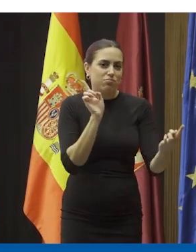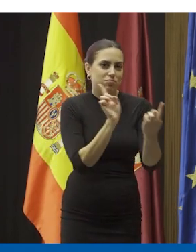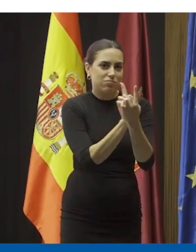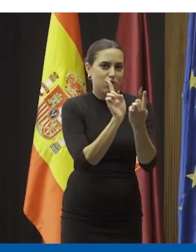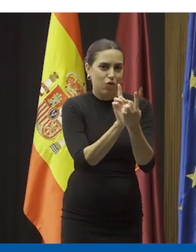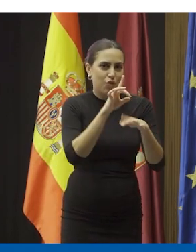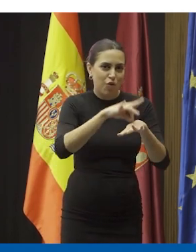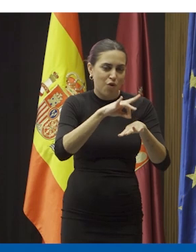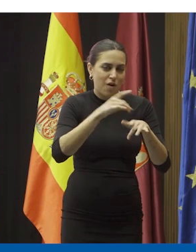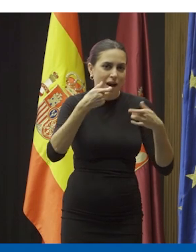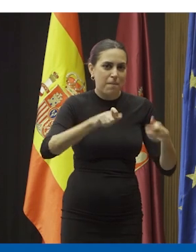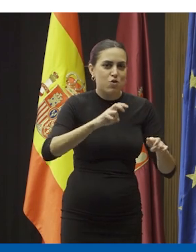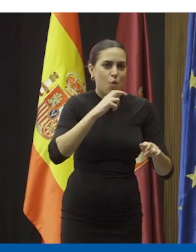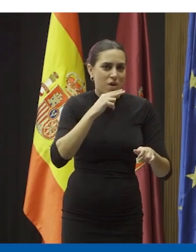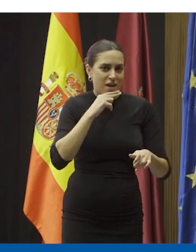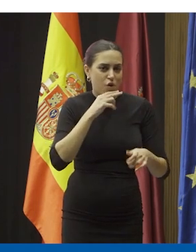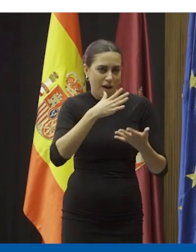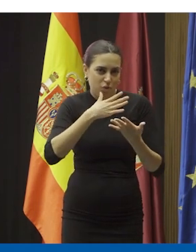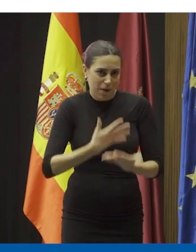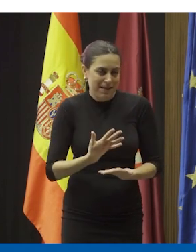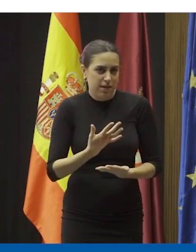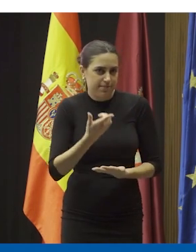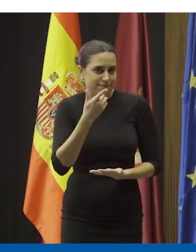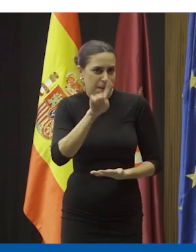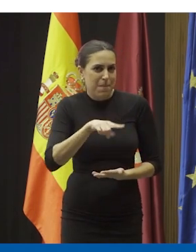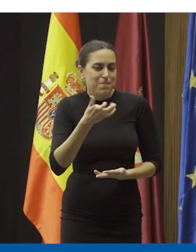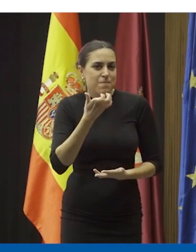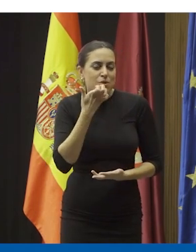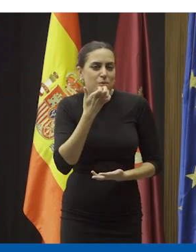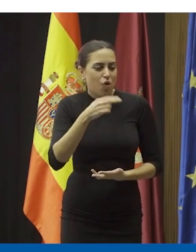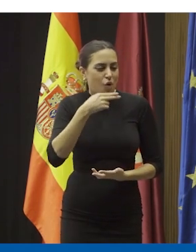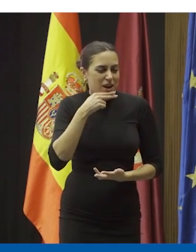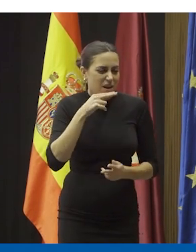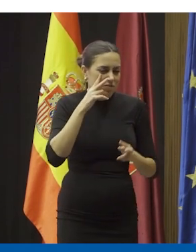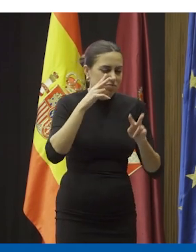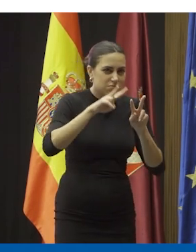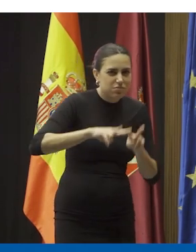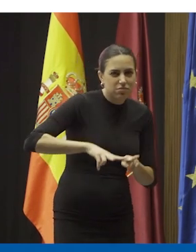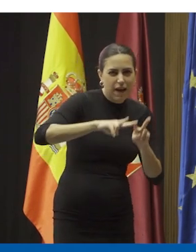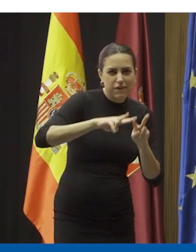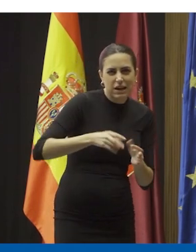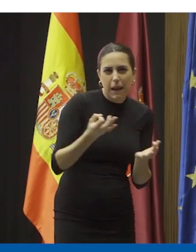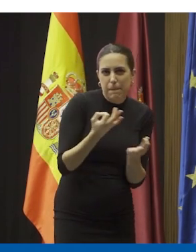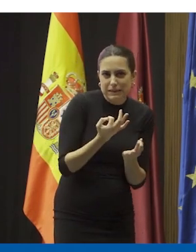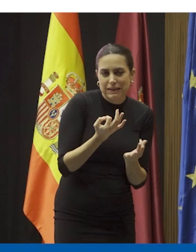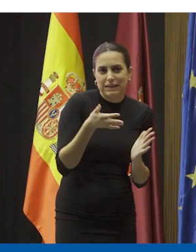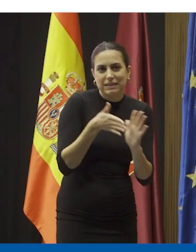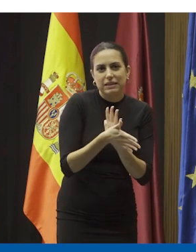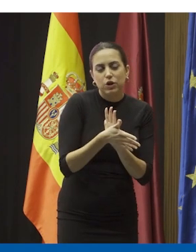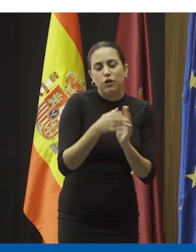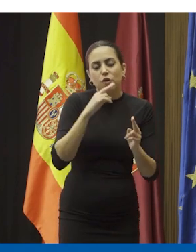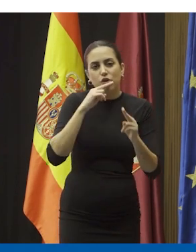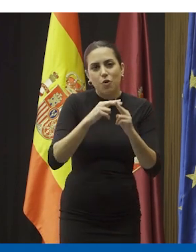sobre todo a los que peinamos algunas canas, el ver la orina en una vasija transparente, la